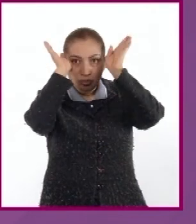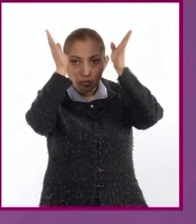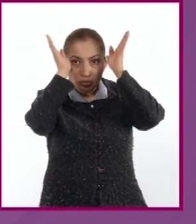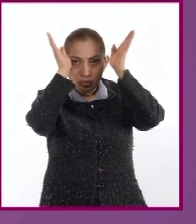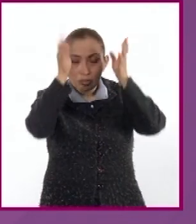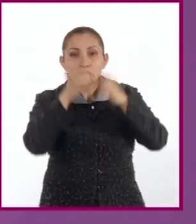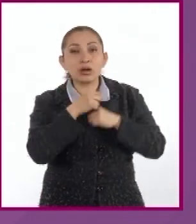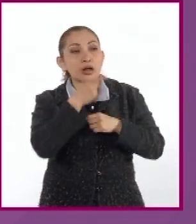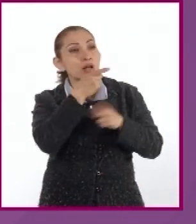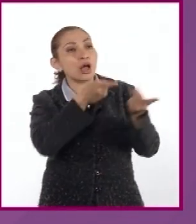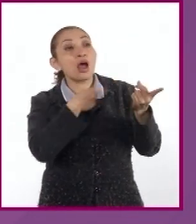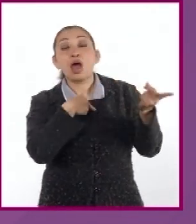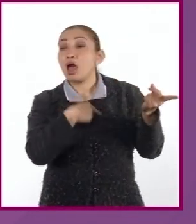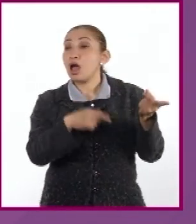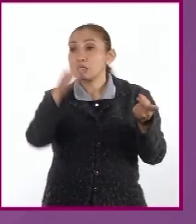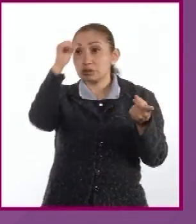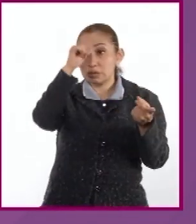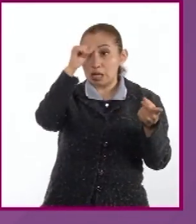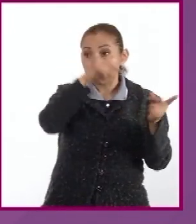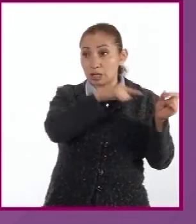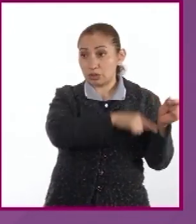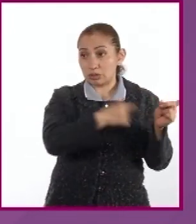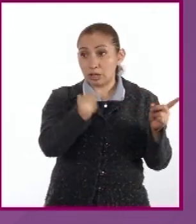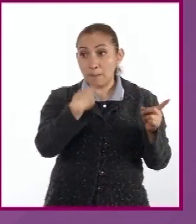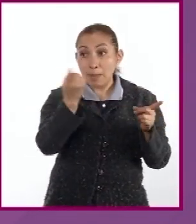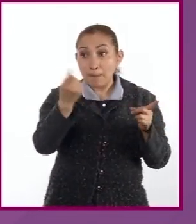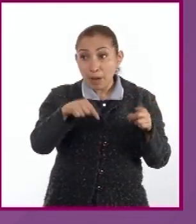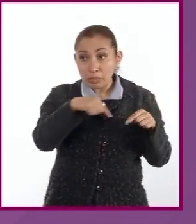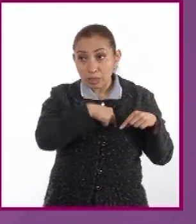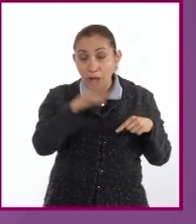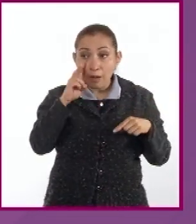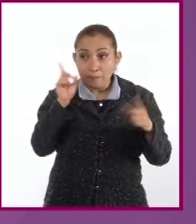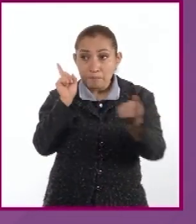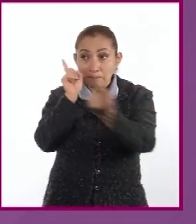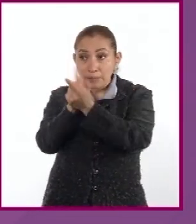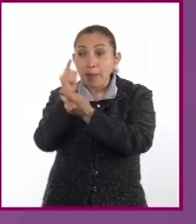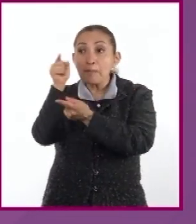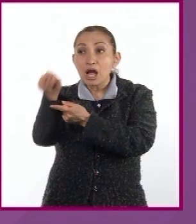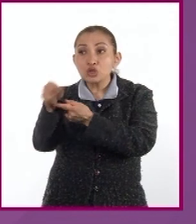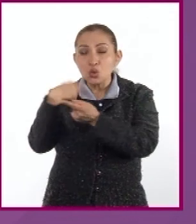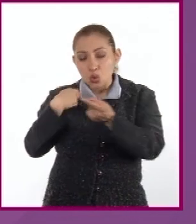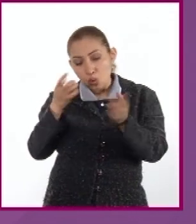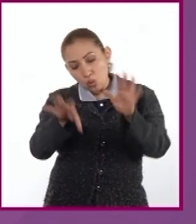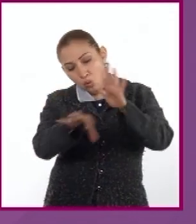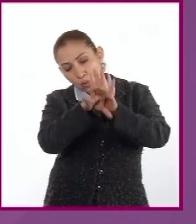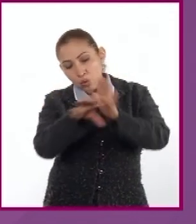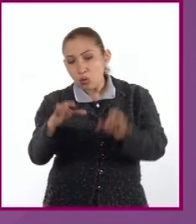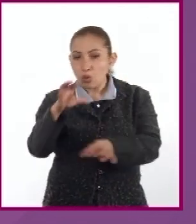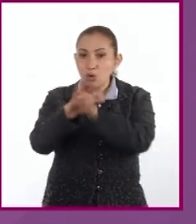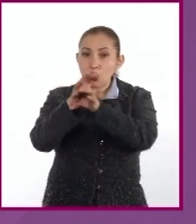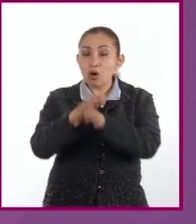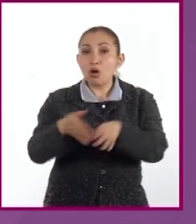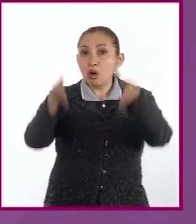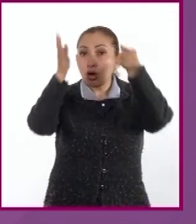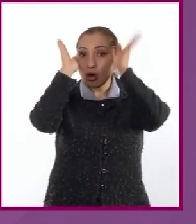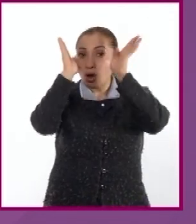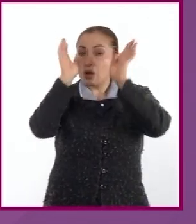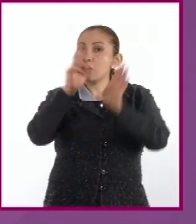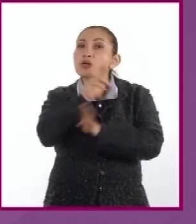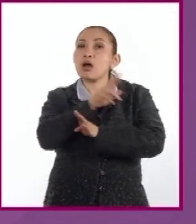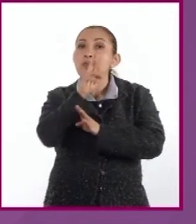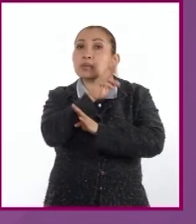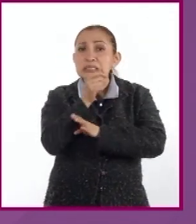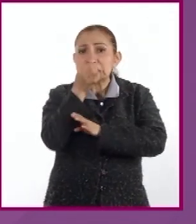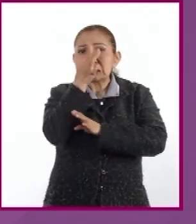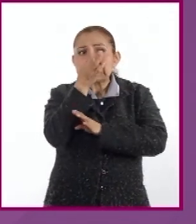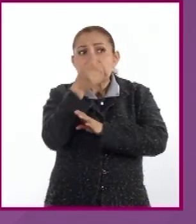Le comentaron que el clérigo los había mandado a verlo para que herrara a la mula cuanto antes, pues